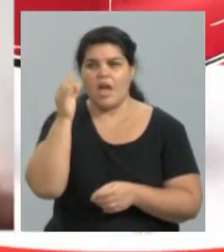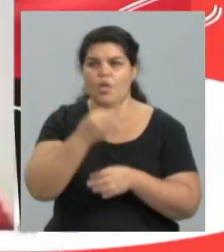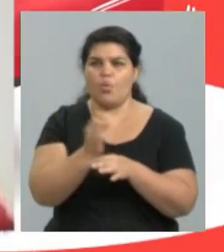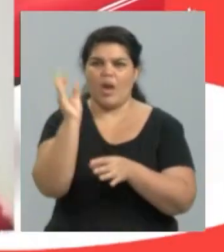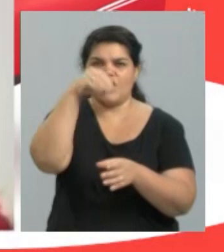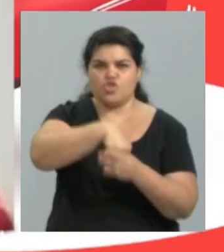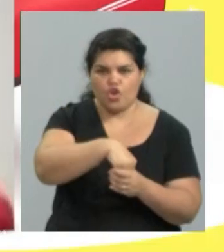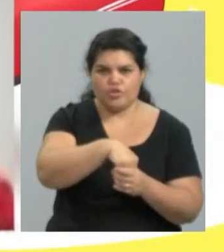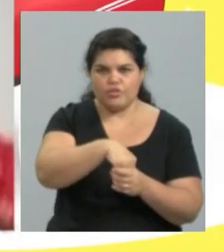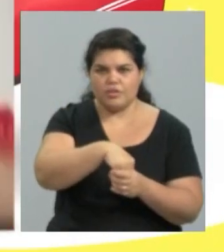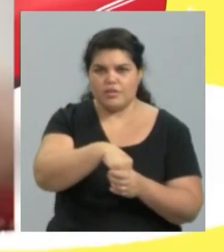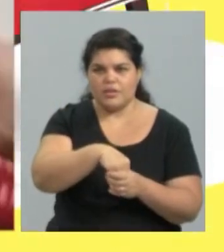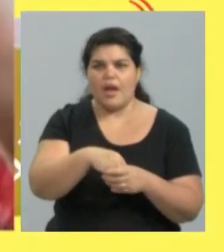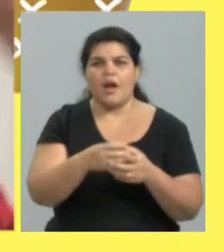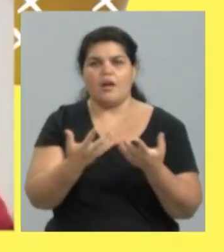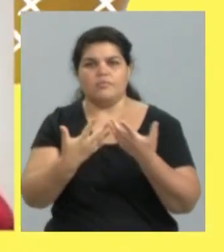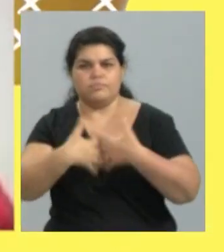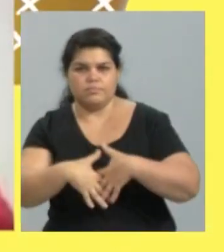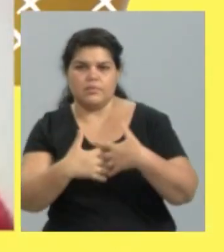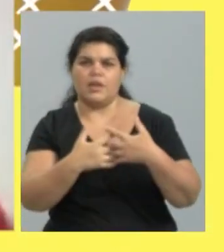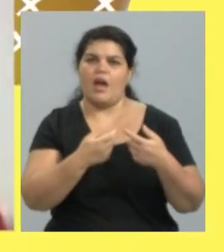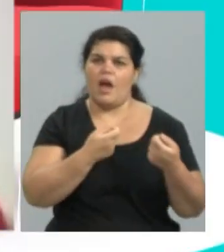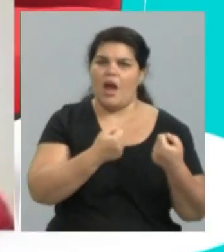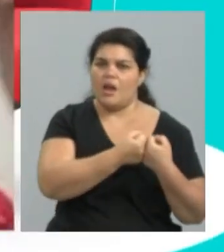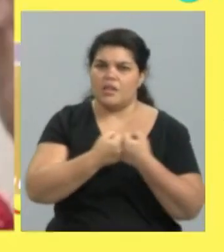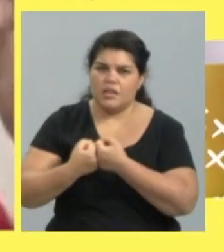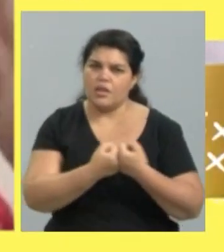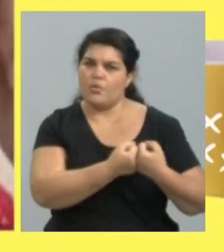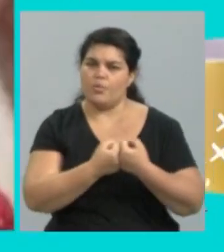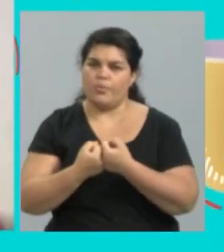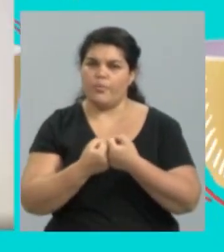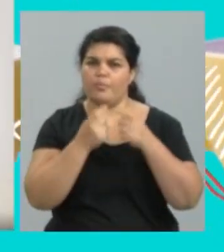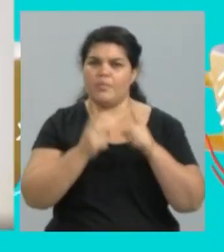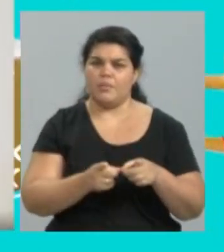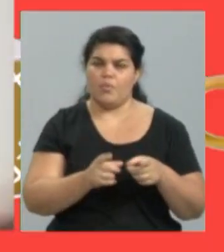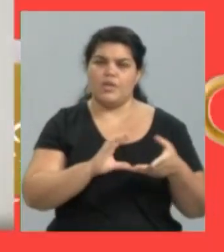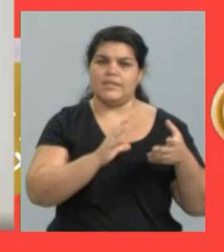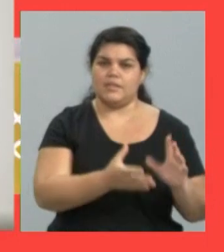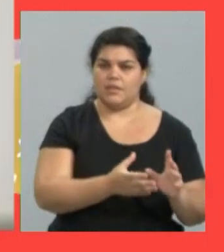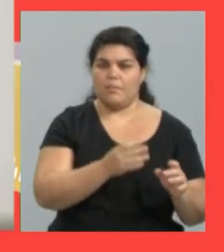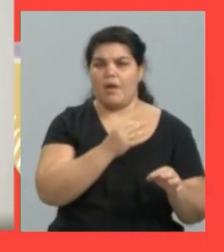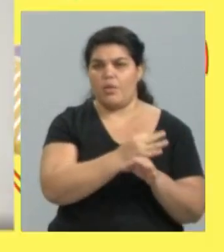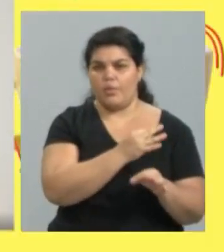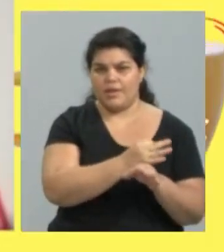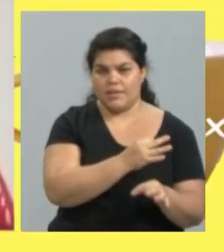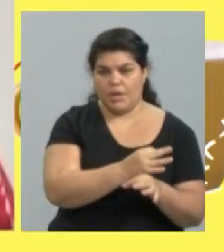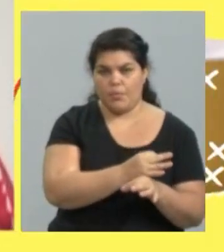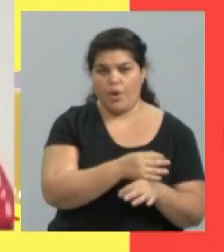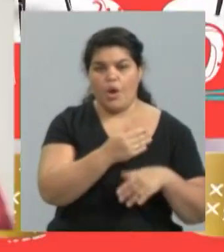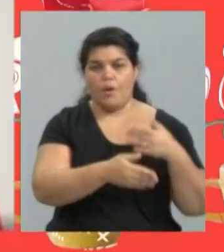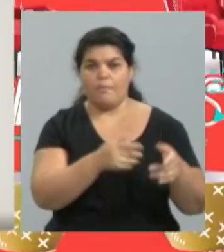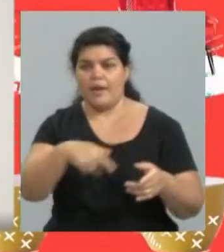como Claro. también articulando directamente con el sistema educativo para que vuelvan a sus